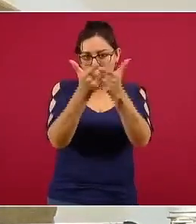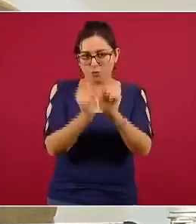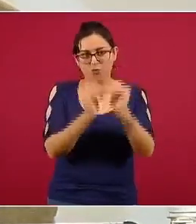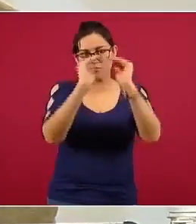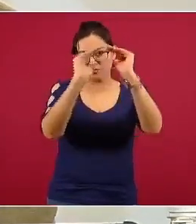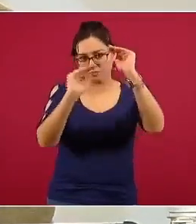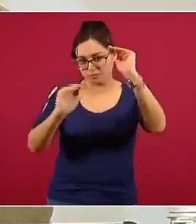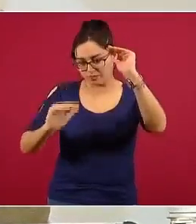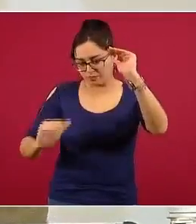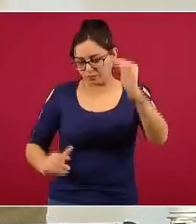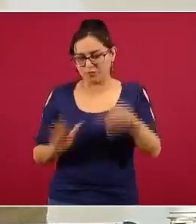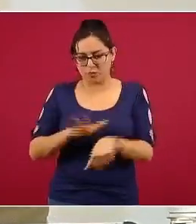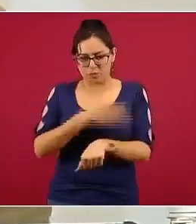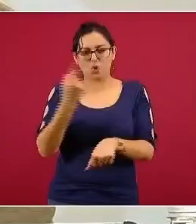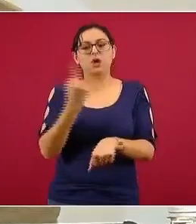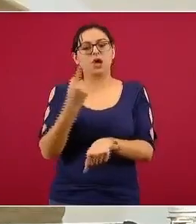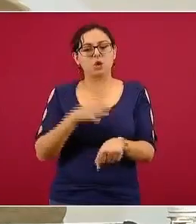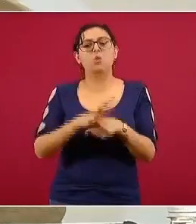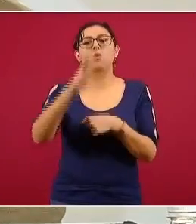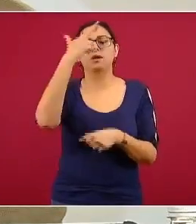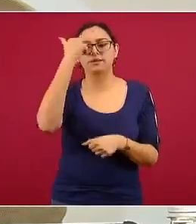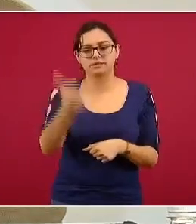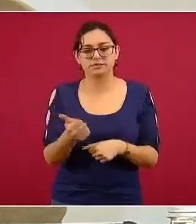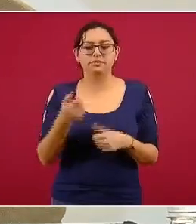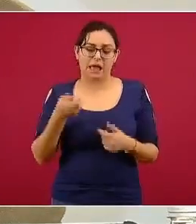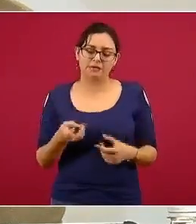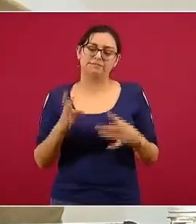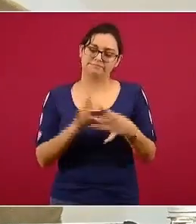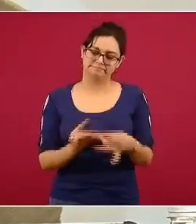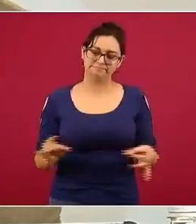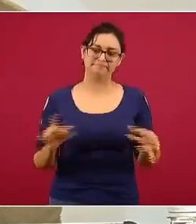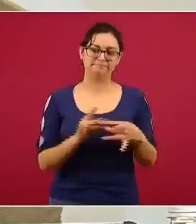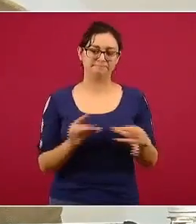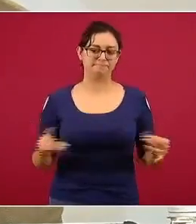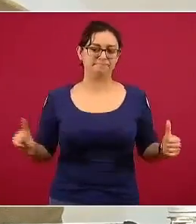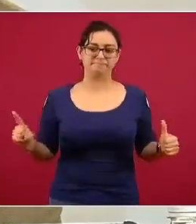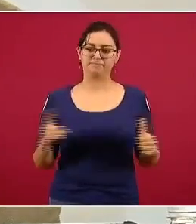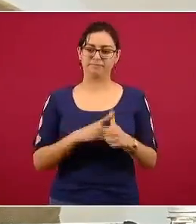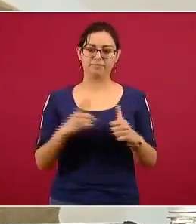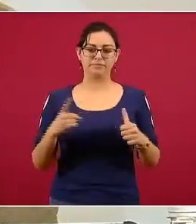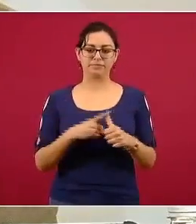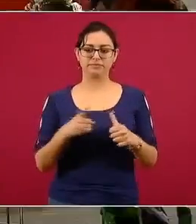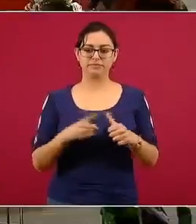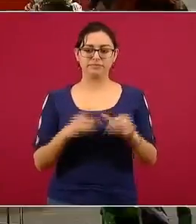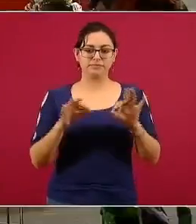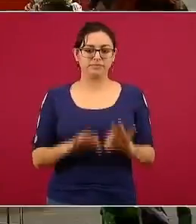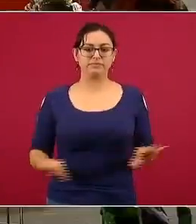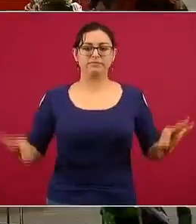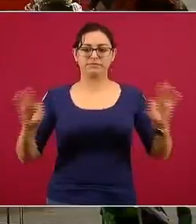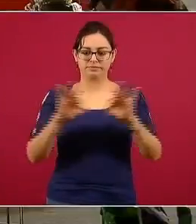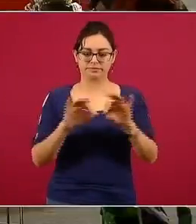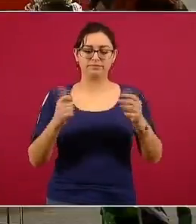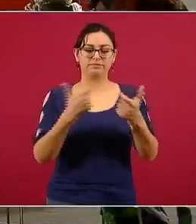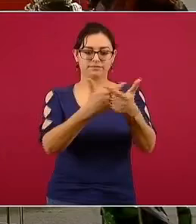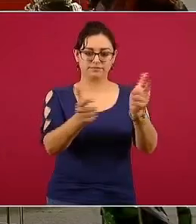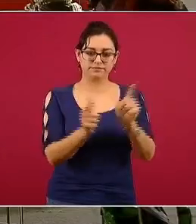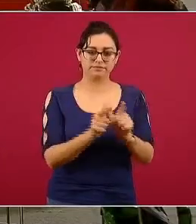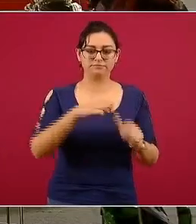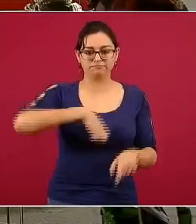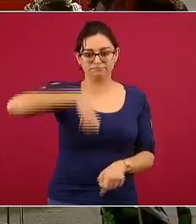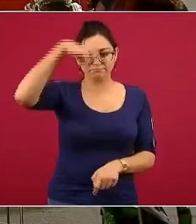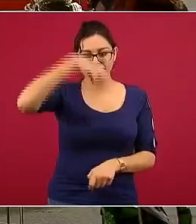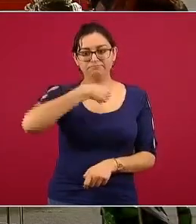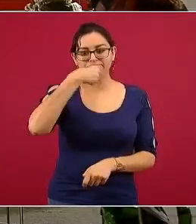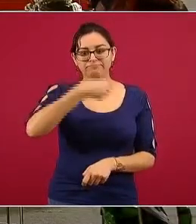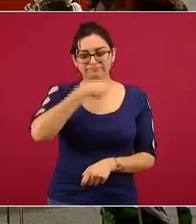con el grupo de personal de salud y después tener como eje primario la parte de los grupos etarios, ¿no? Y como